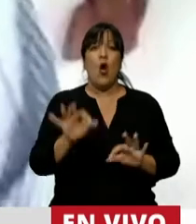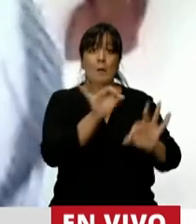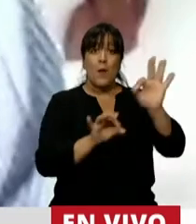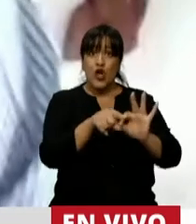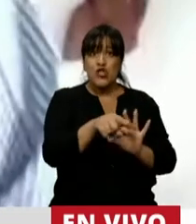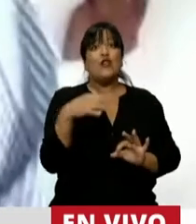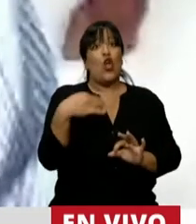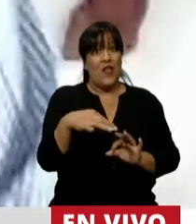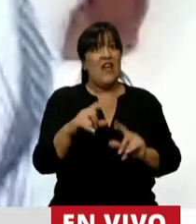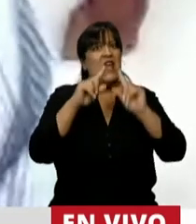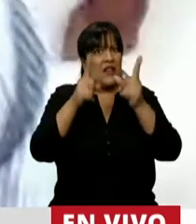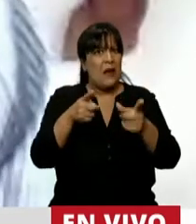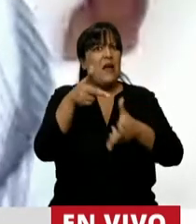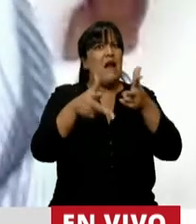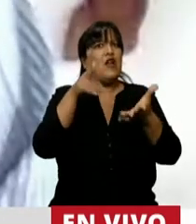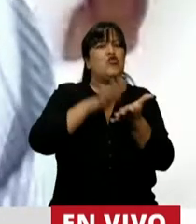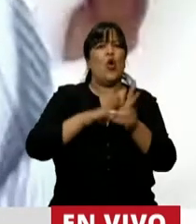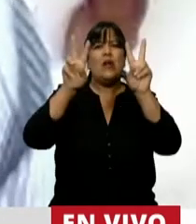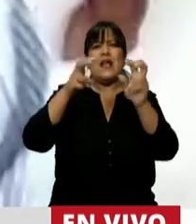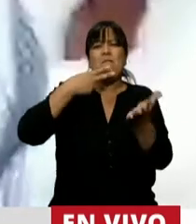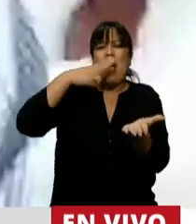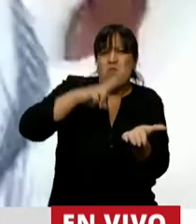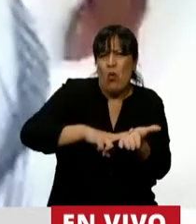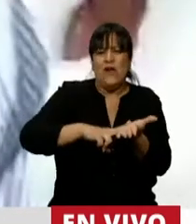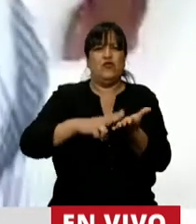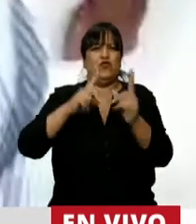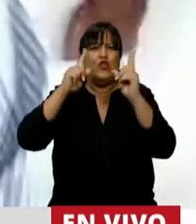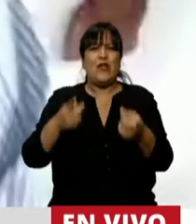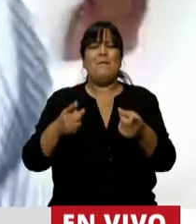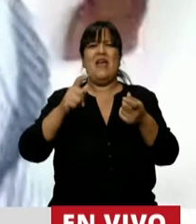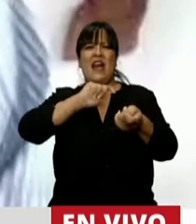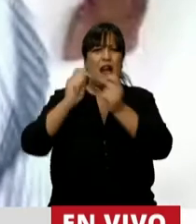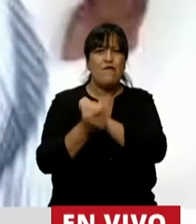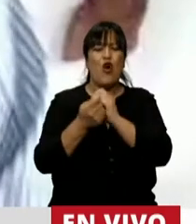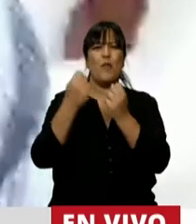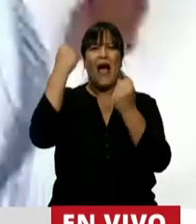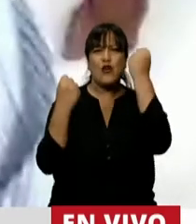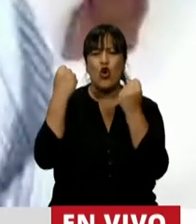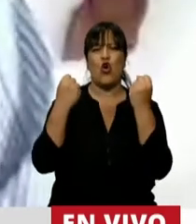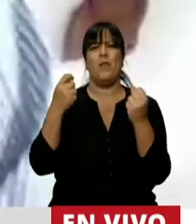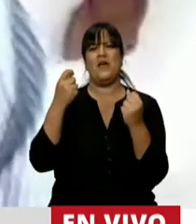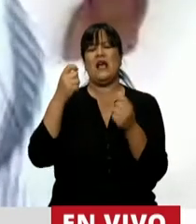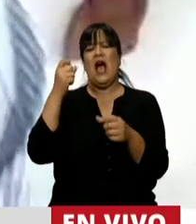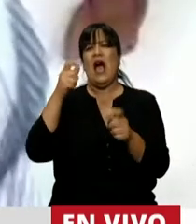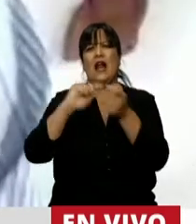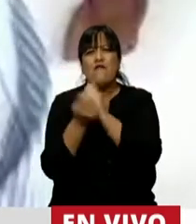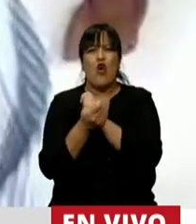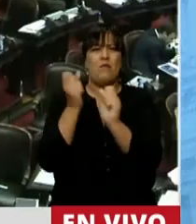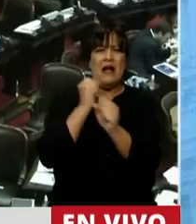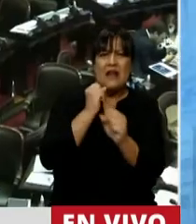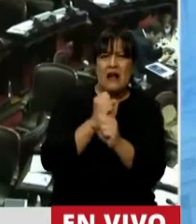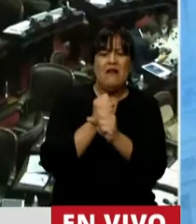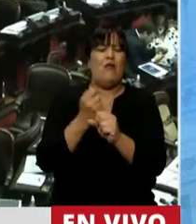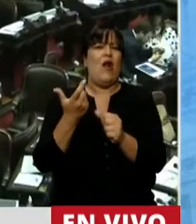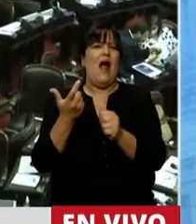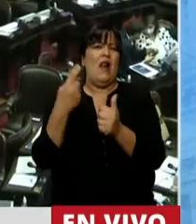tema tributario en la Argentina, las reformas económicas, tributaria, previsional, laboral, que son